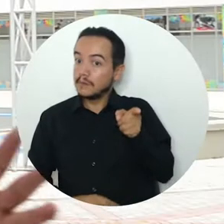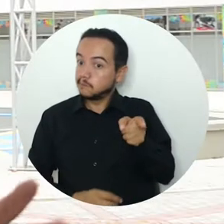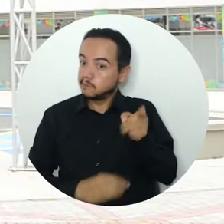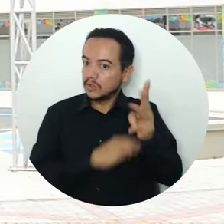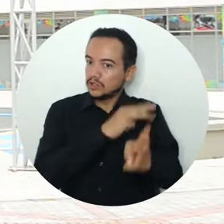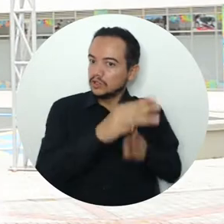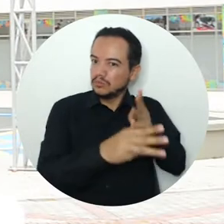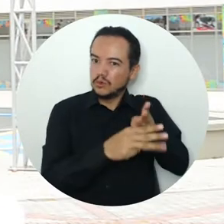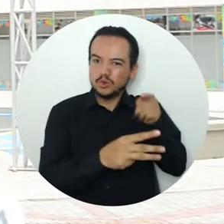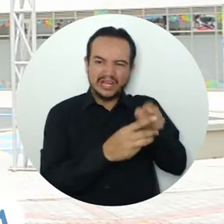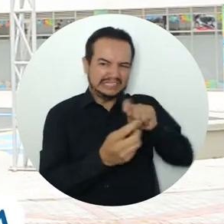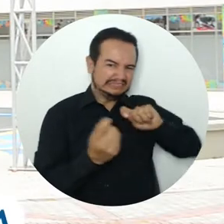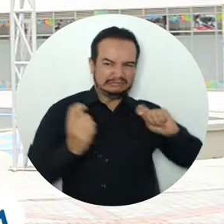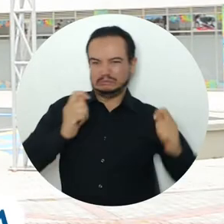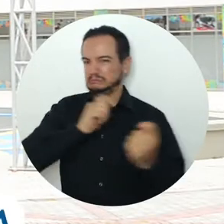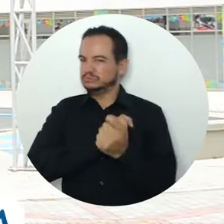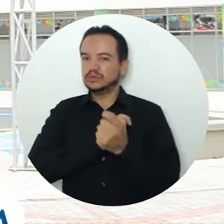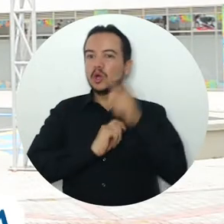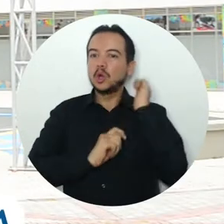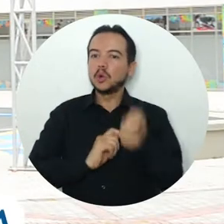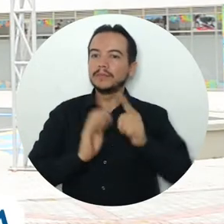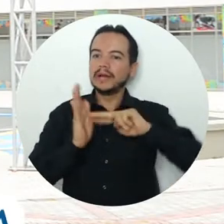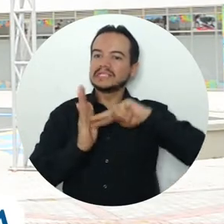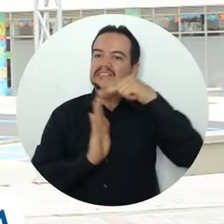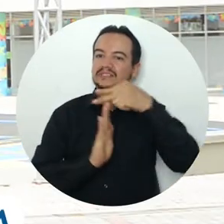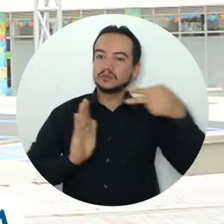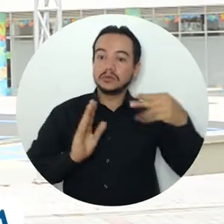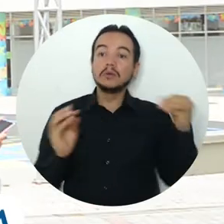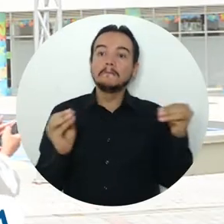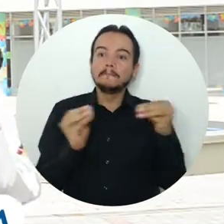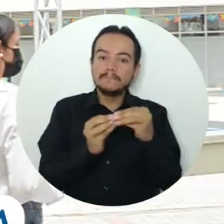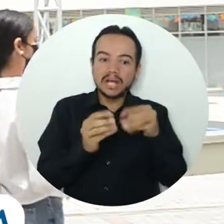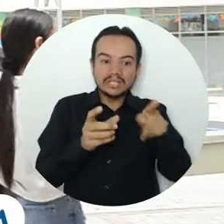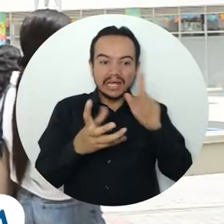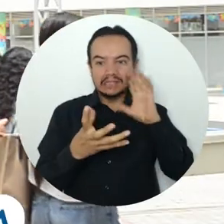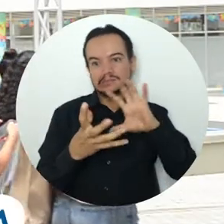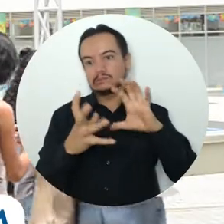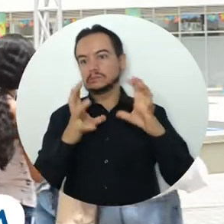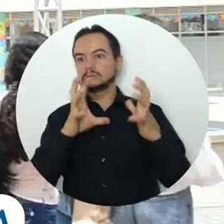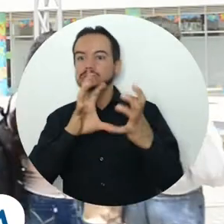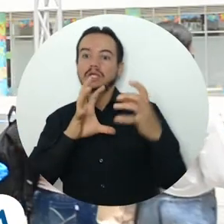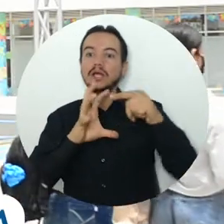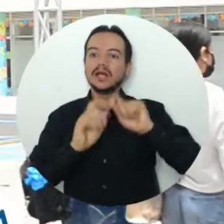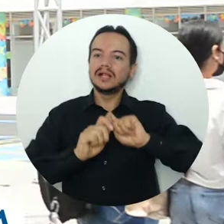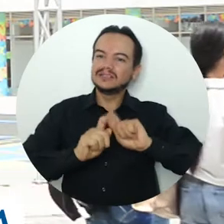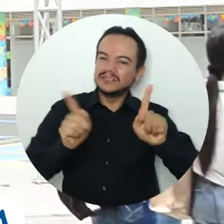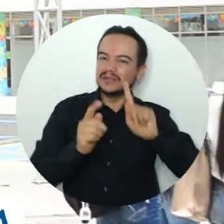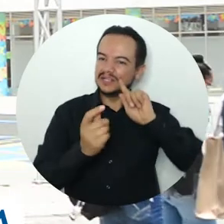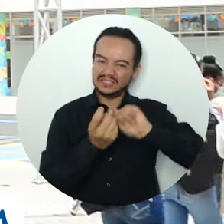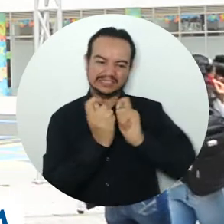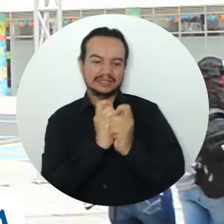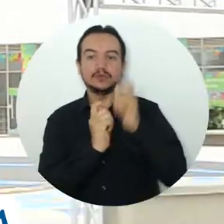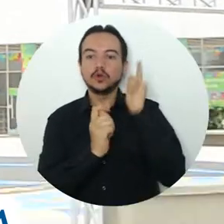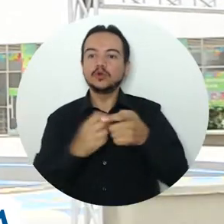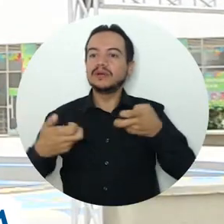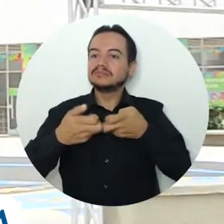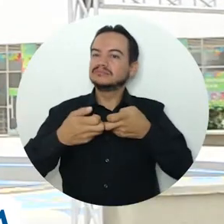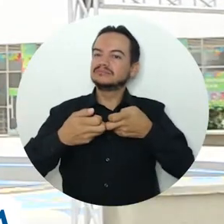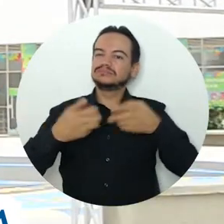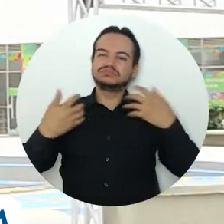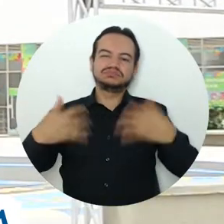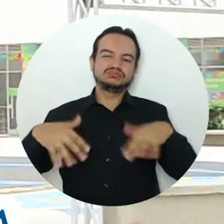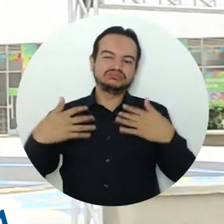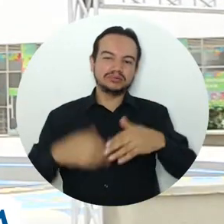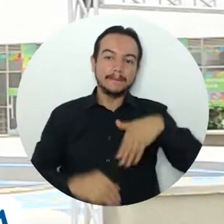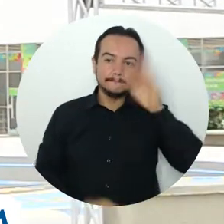El mundo está cambiando bruscamente por las tecnologías, pero el cambio geopolítico por la energía es dramático. El Caribe